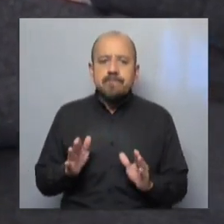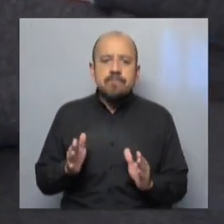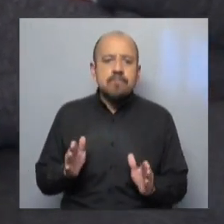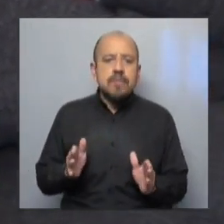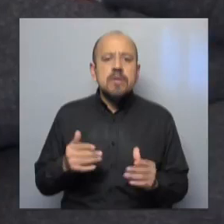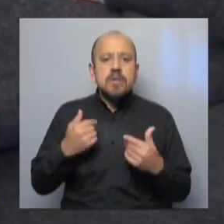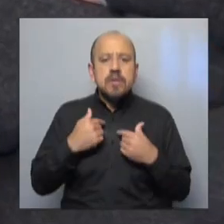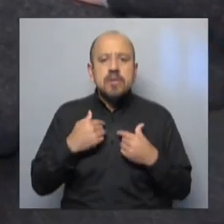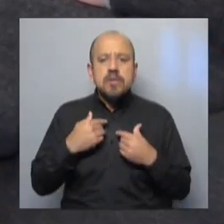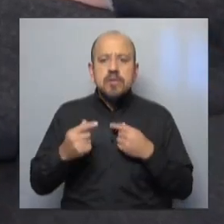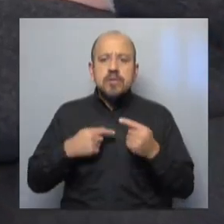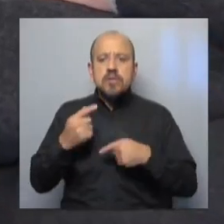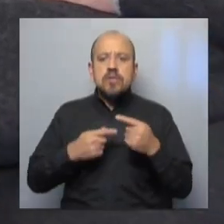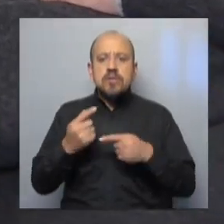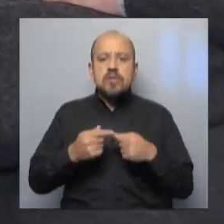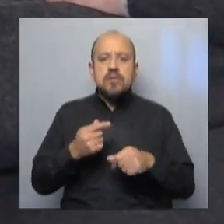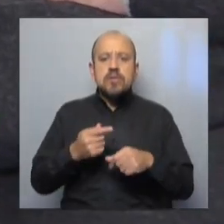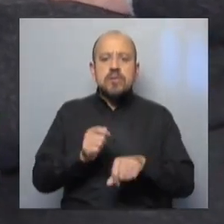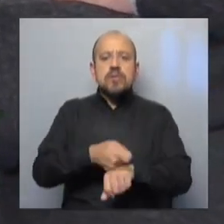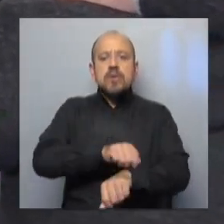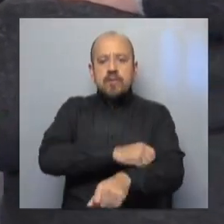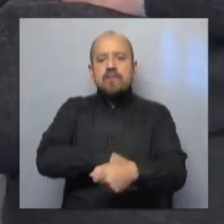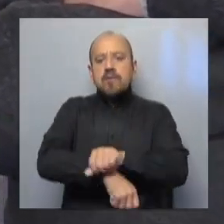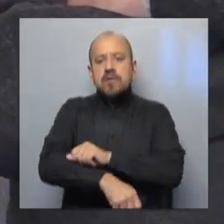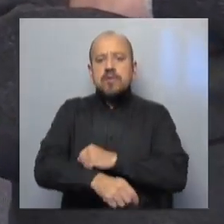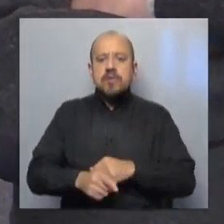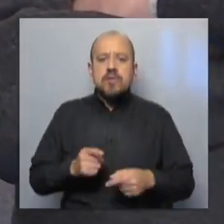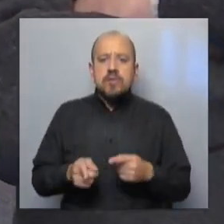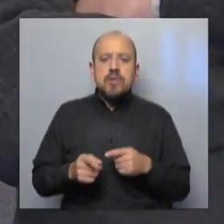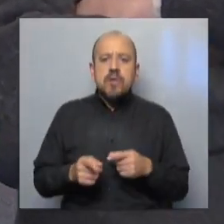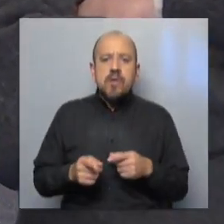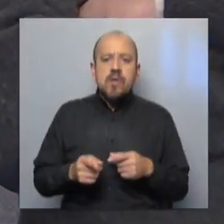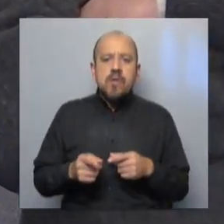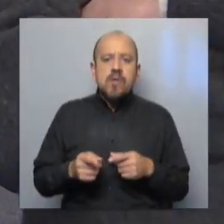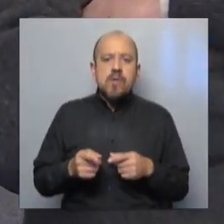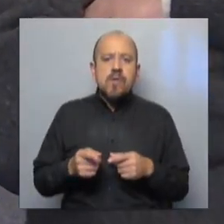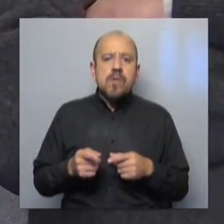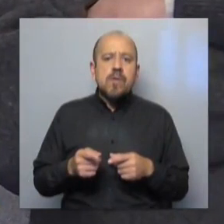y tratemos de aunar esfuerzos todos y bueno